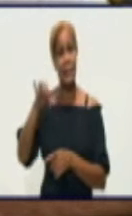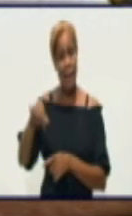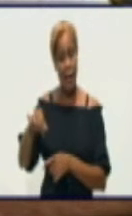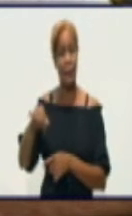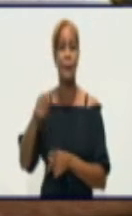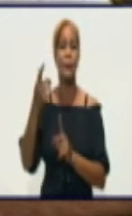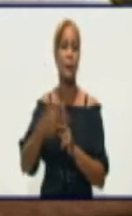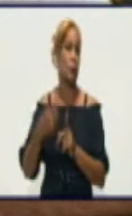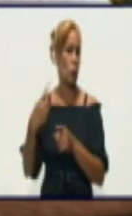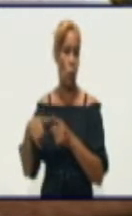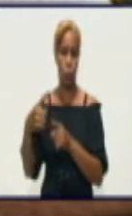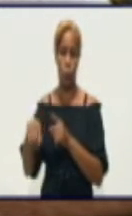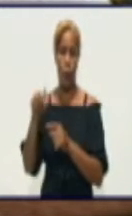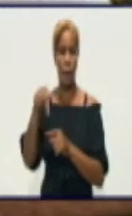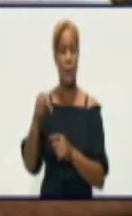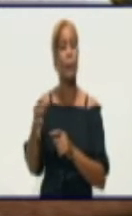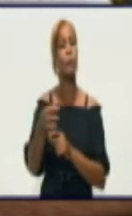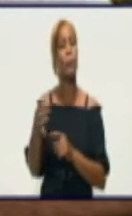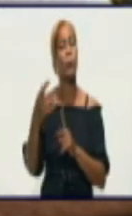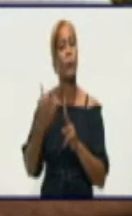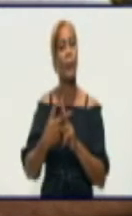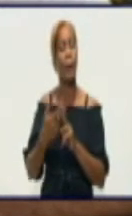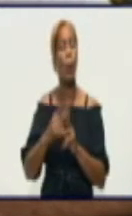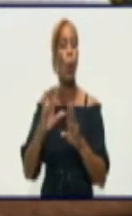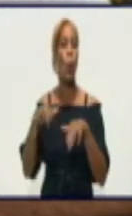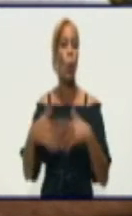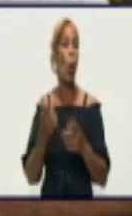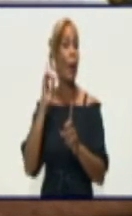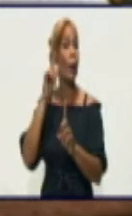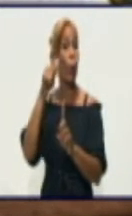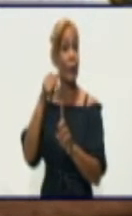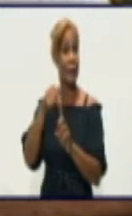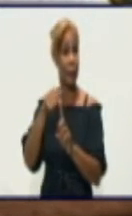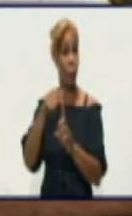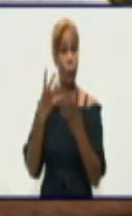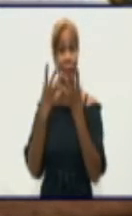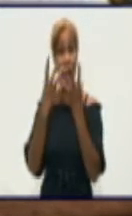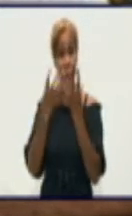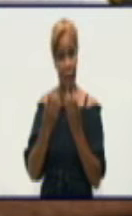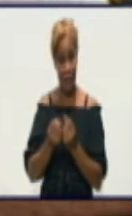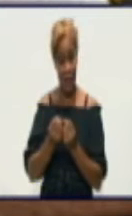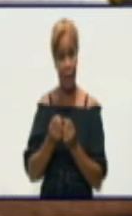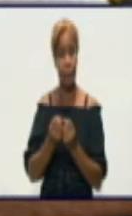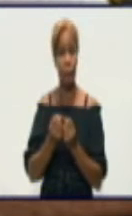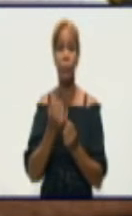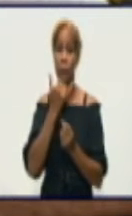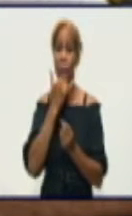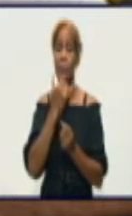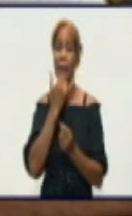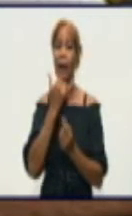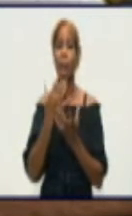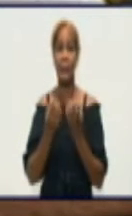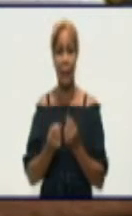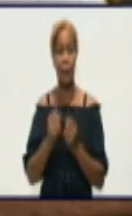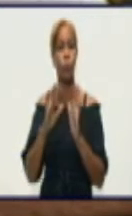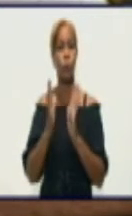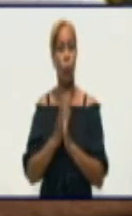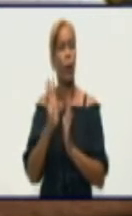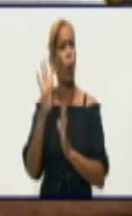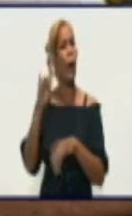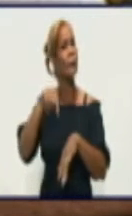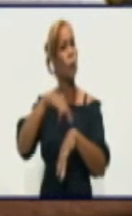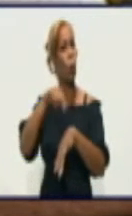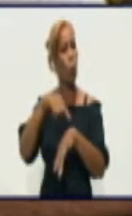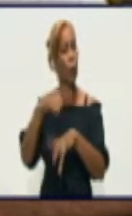auto cristo el objetivo de o sea de esta carga retirada como permiso a tratar de mantenerlas les es necesario cuatro horas después